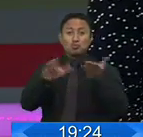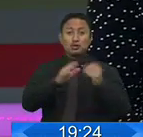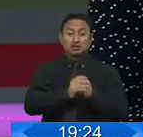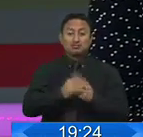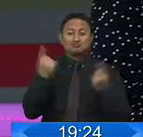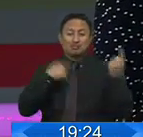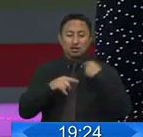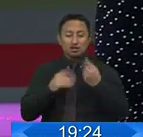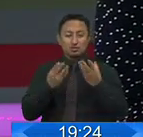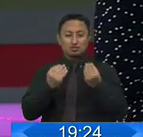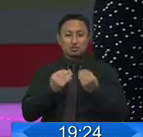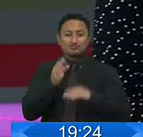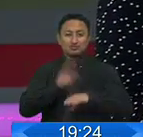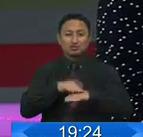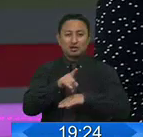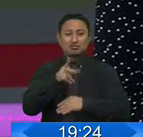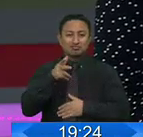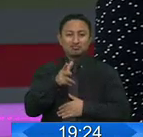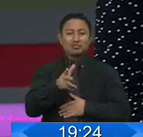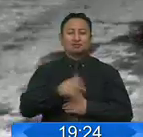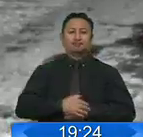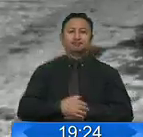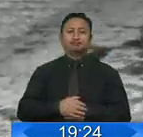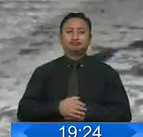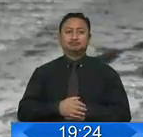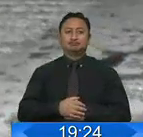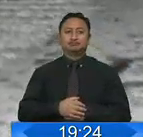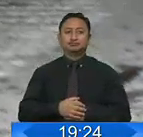saldo de este siniestro vial.